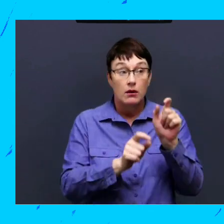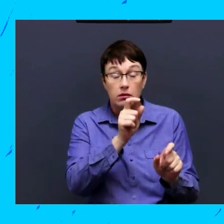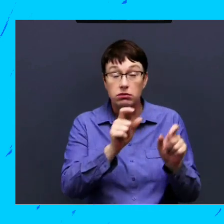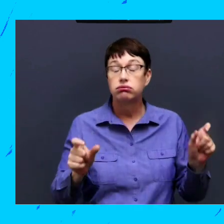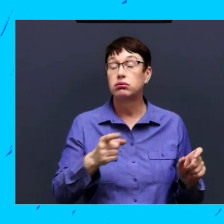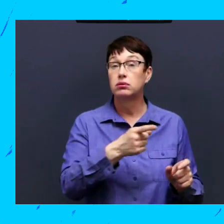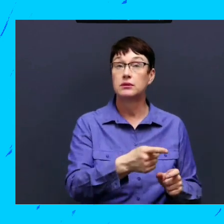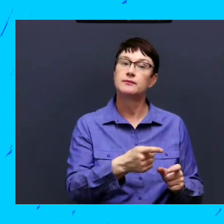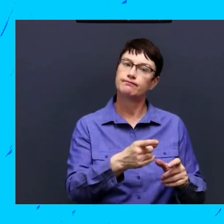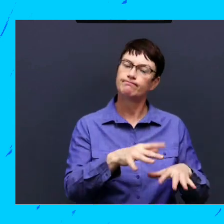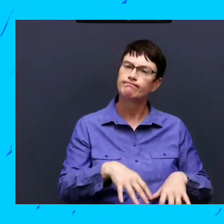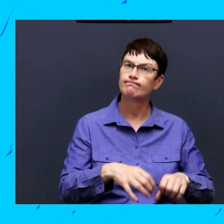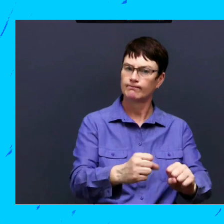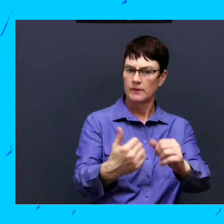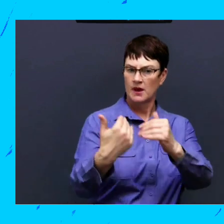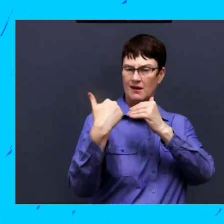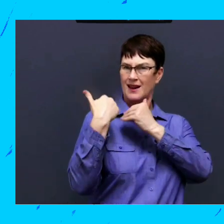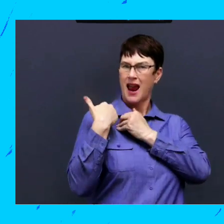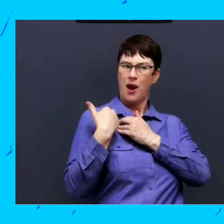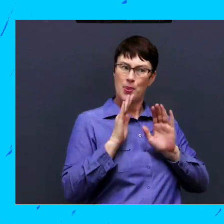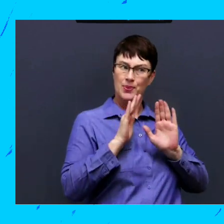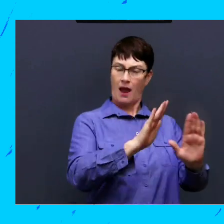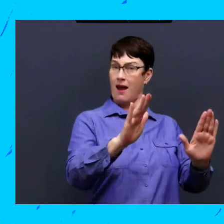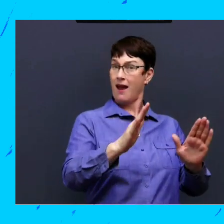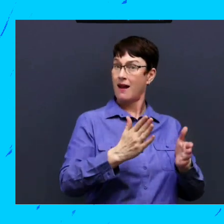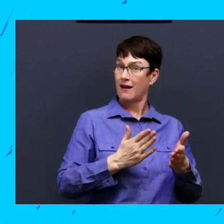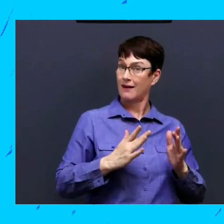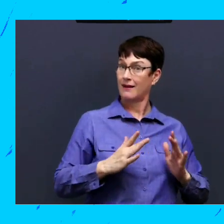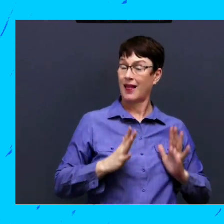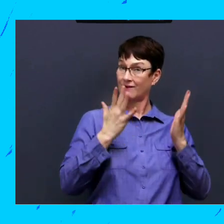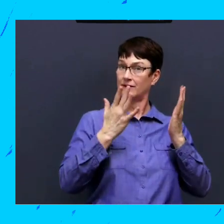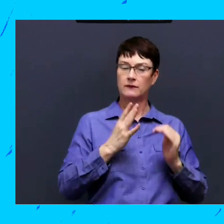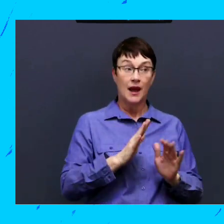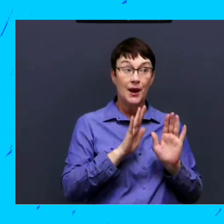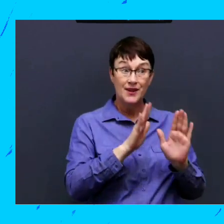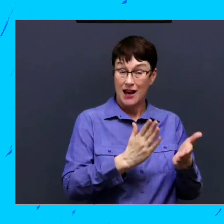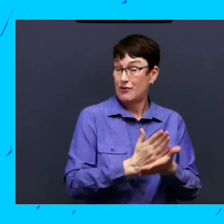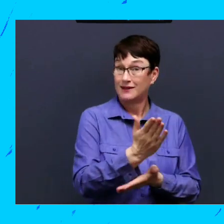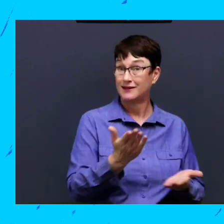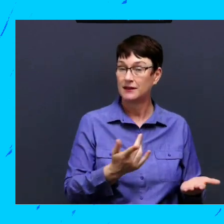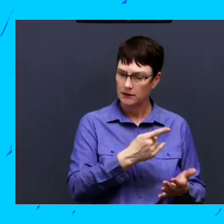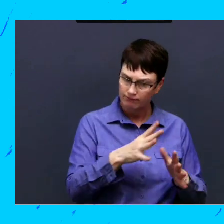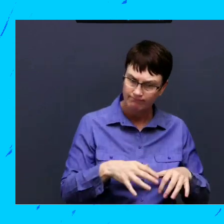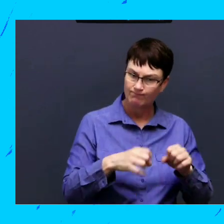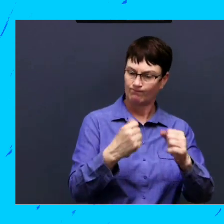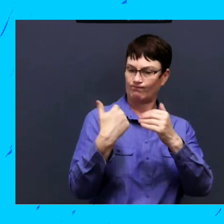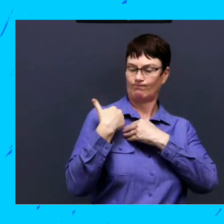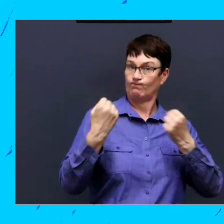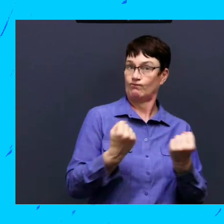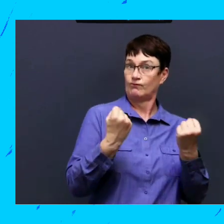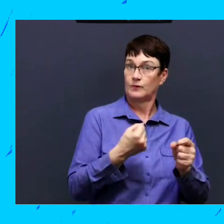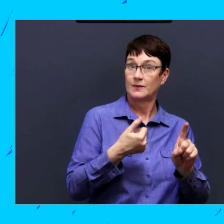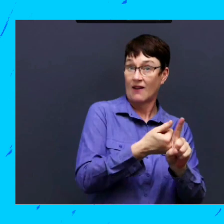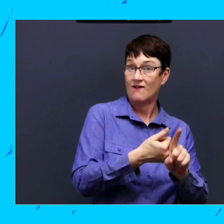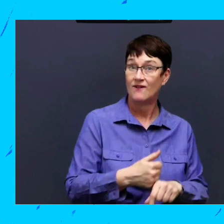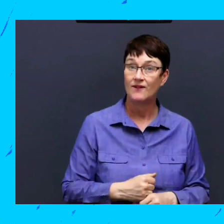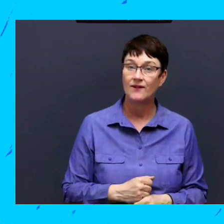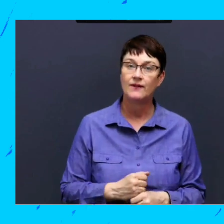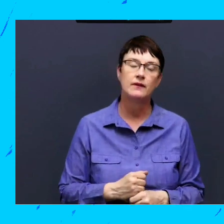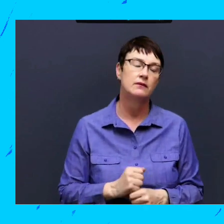de los adolescentes por de las decisiones que afectan su vida es importante. Y el efecto